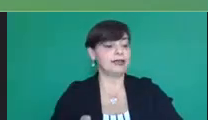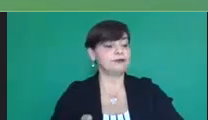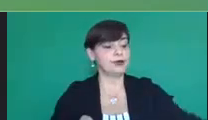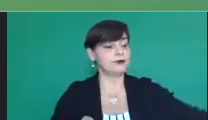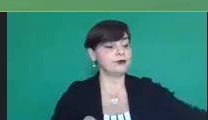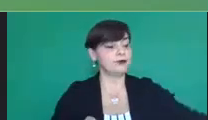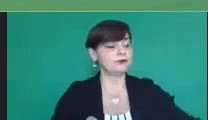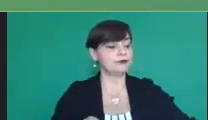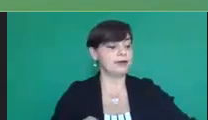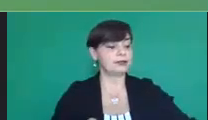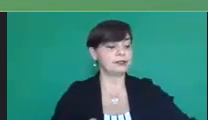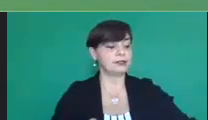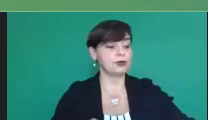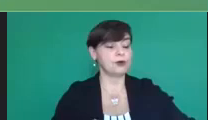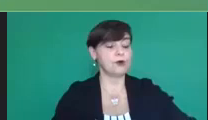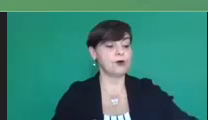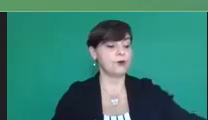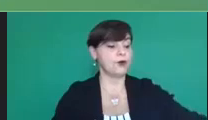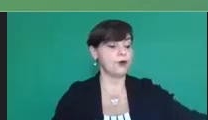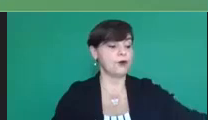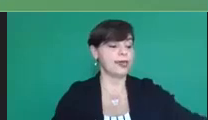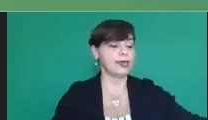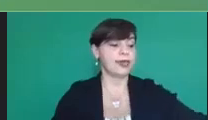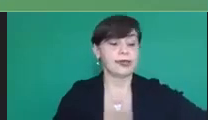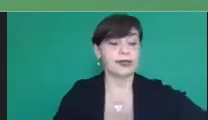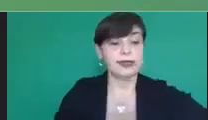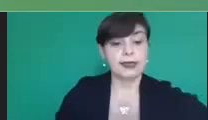fueron confirmados como